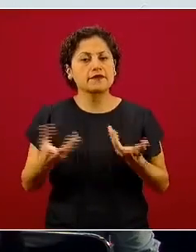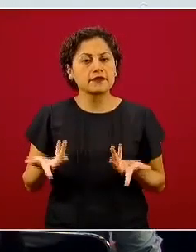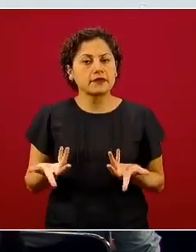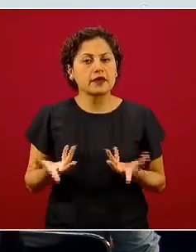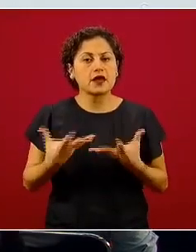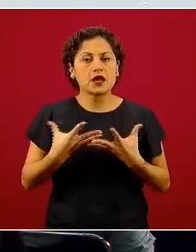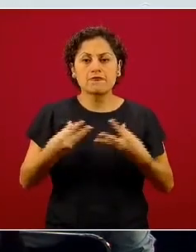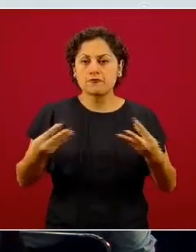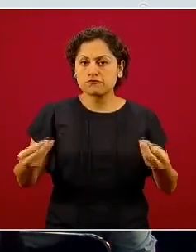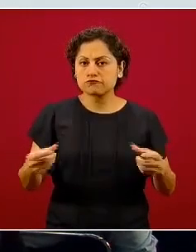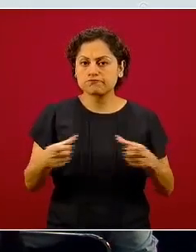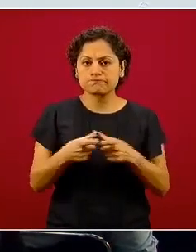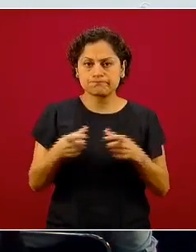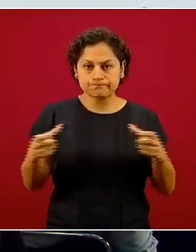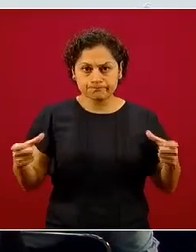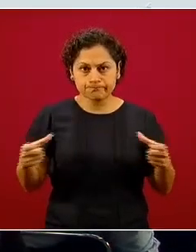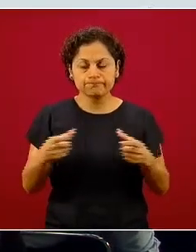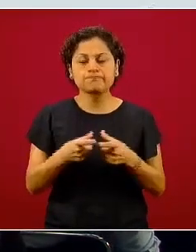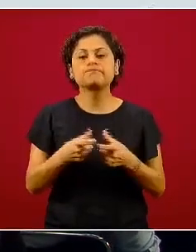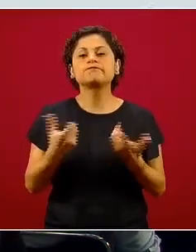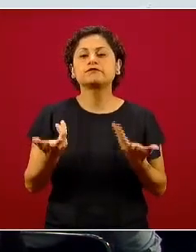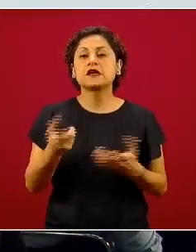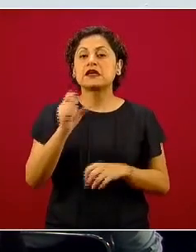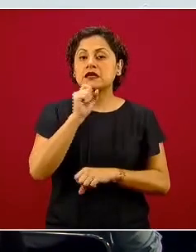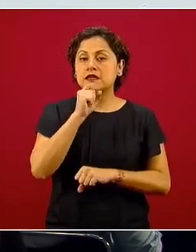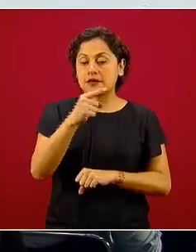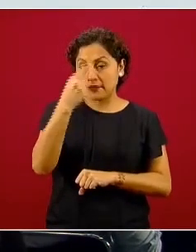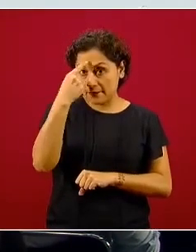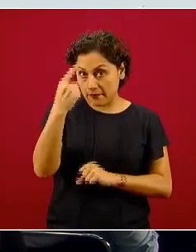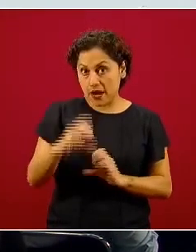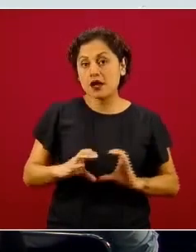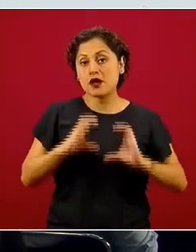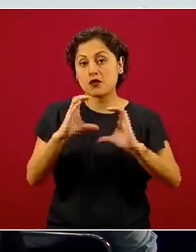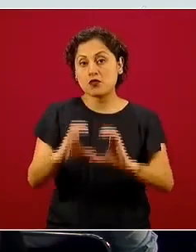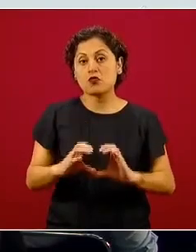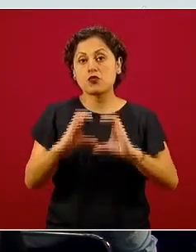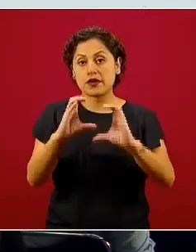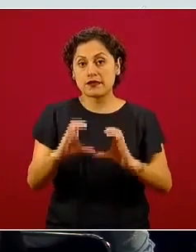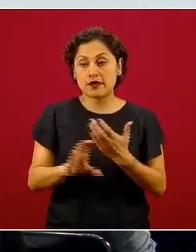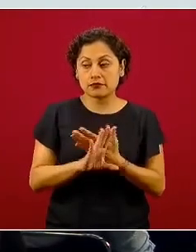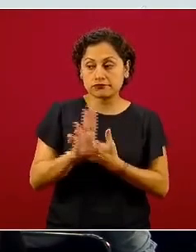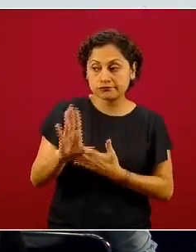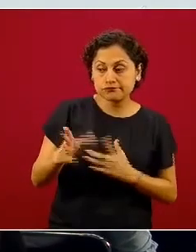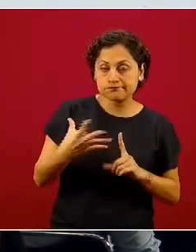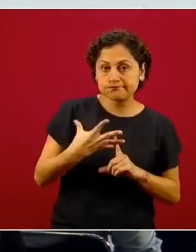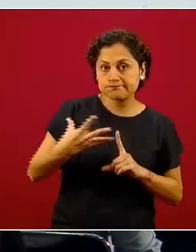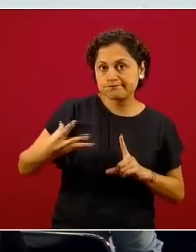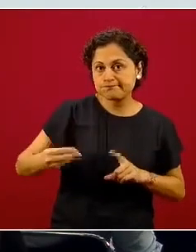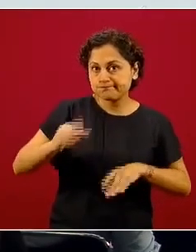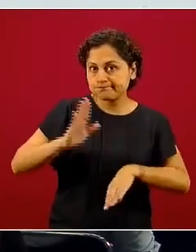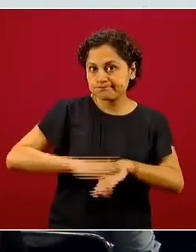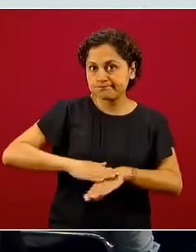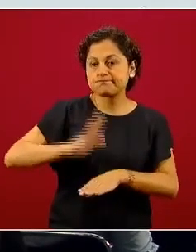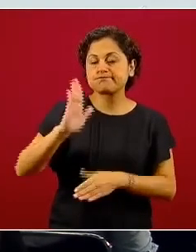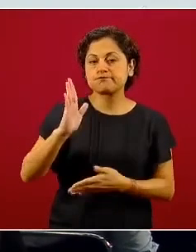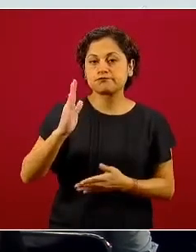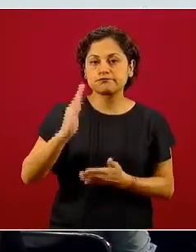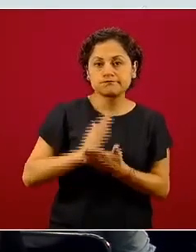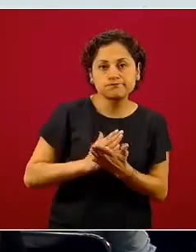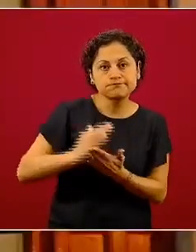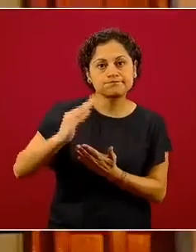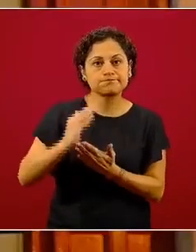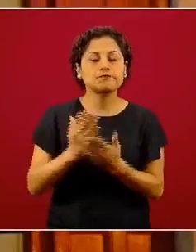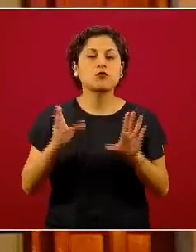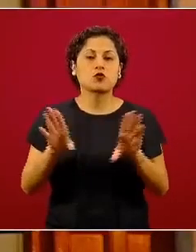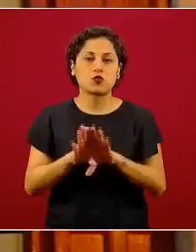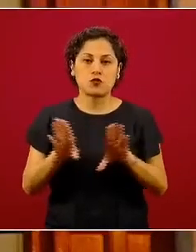estas para incrementar su transmisión o que ya la estén teniendo. De ahí la semaforización y los colores de estos